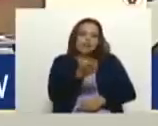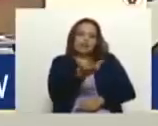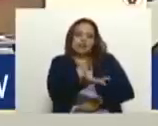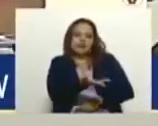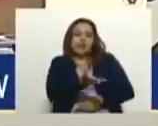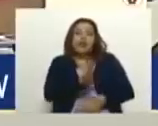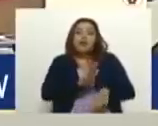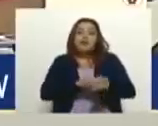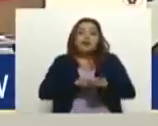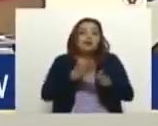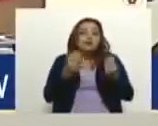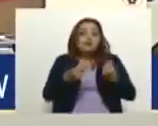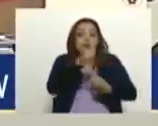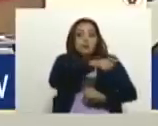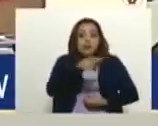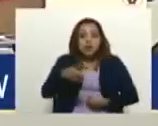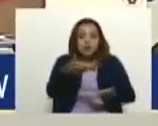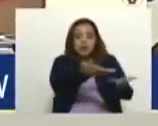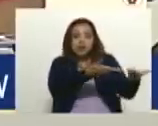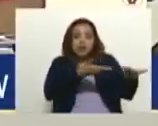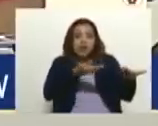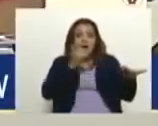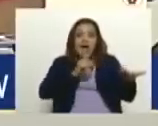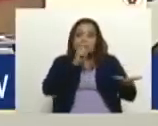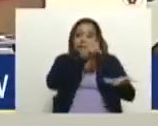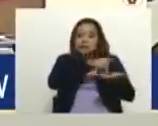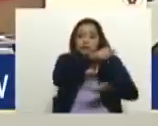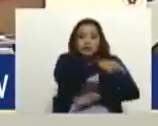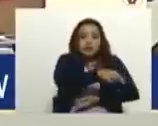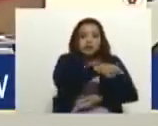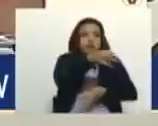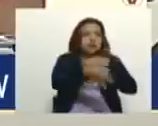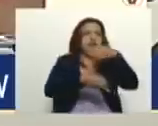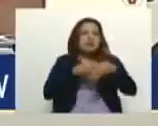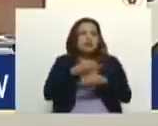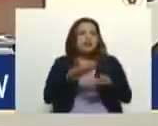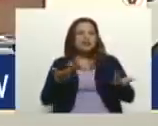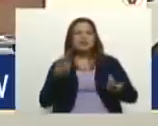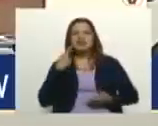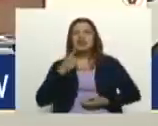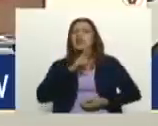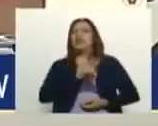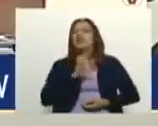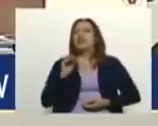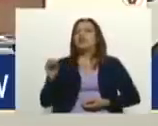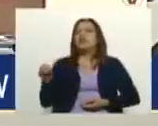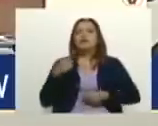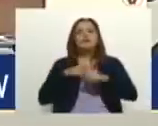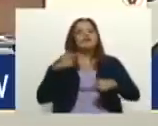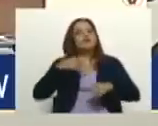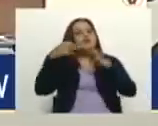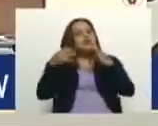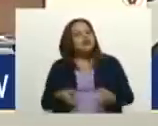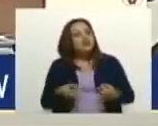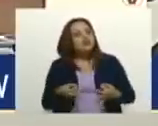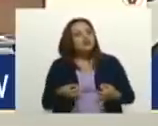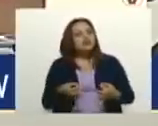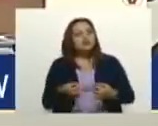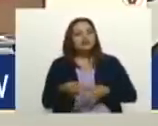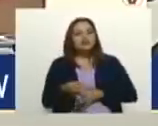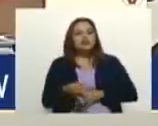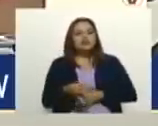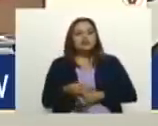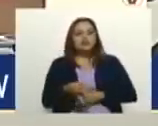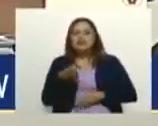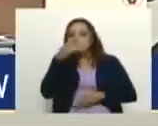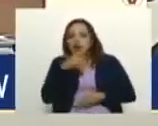Porque muchas de esas personas que están allí, que hablan de 200, pero te puedo garantizar que sin tener